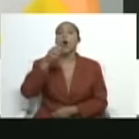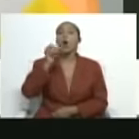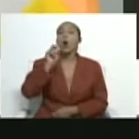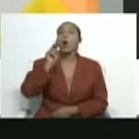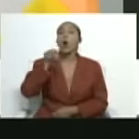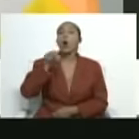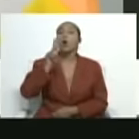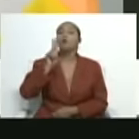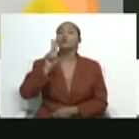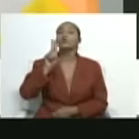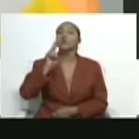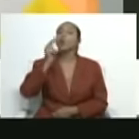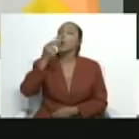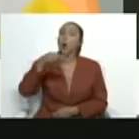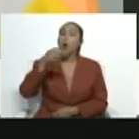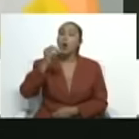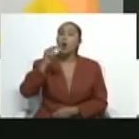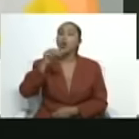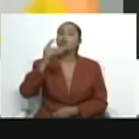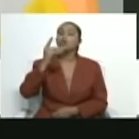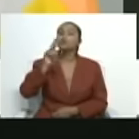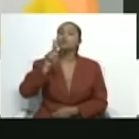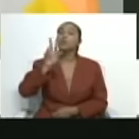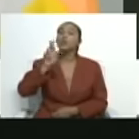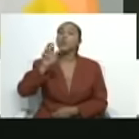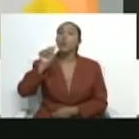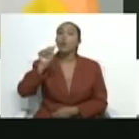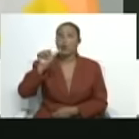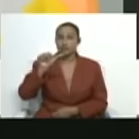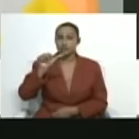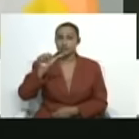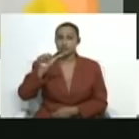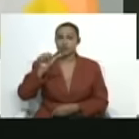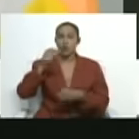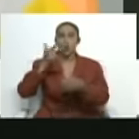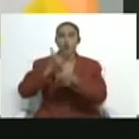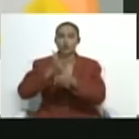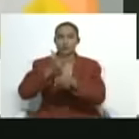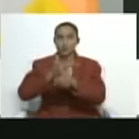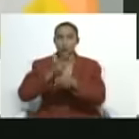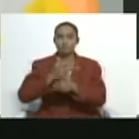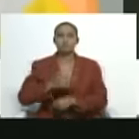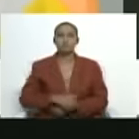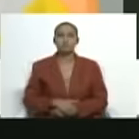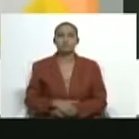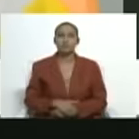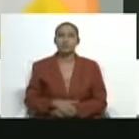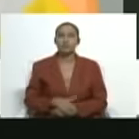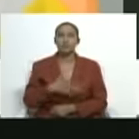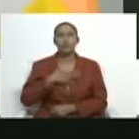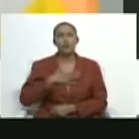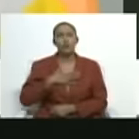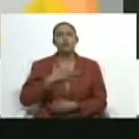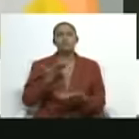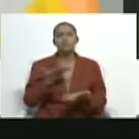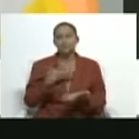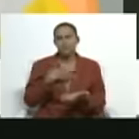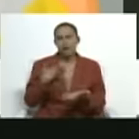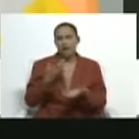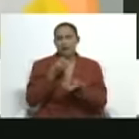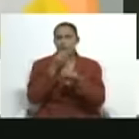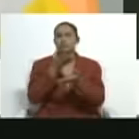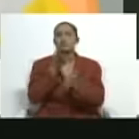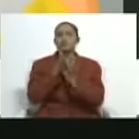tempore de la CELAC. Quiero en primer lugar agradecer esta convocatoria para tratar un tema de suma